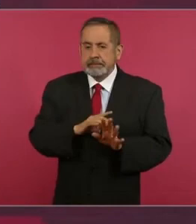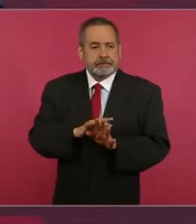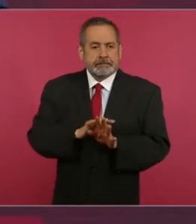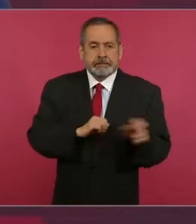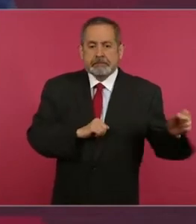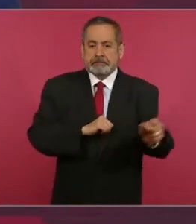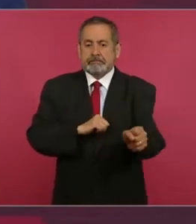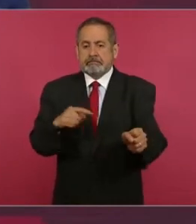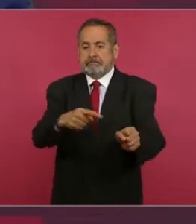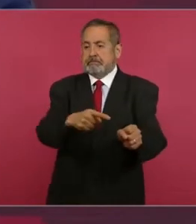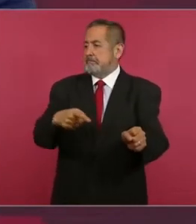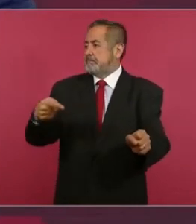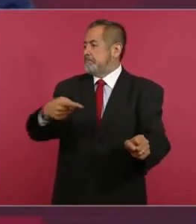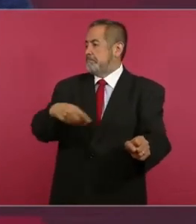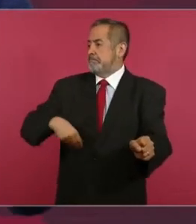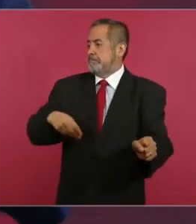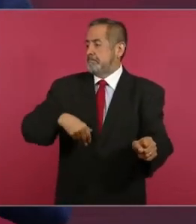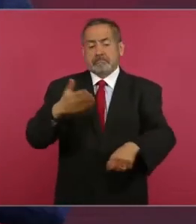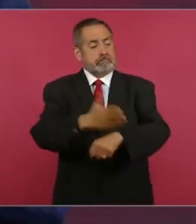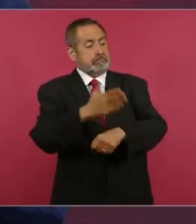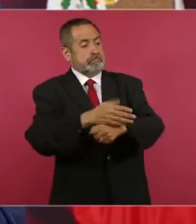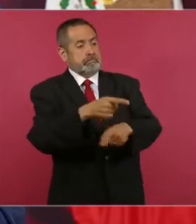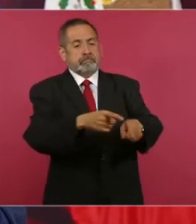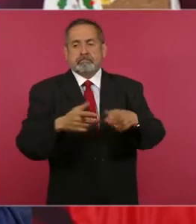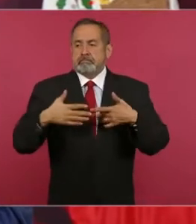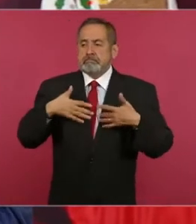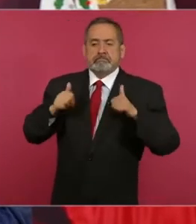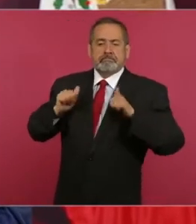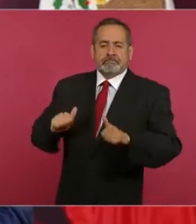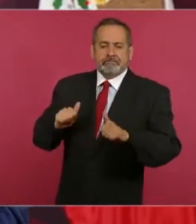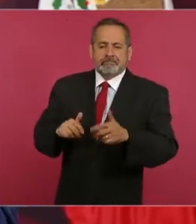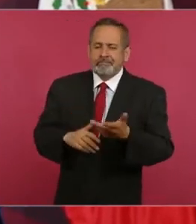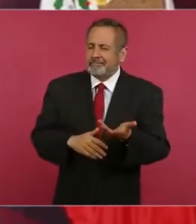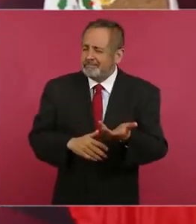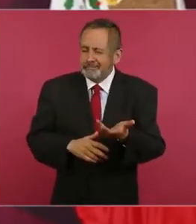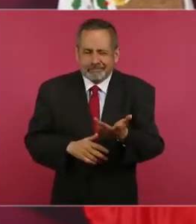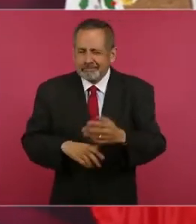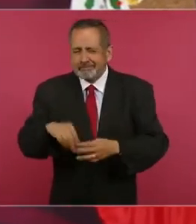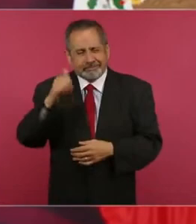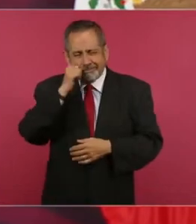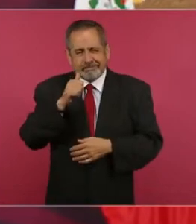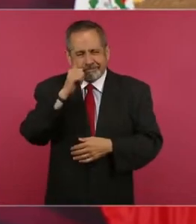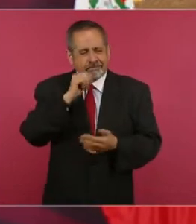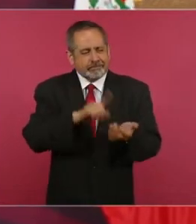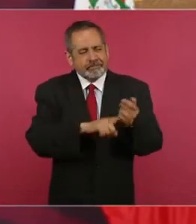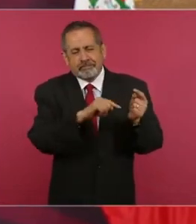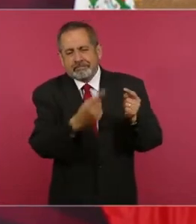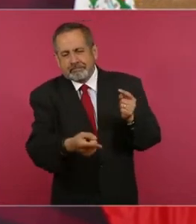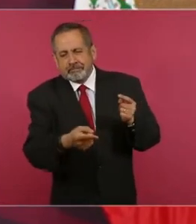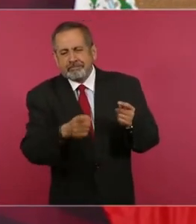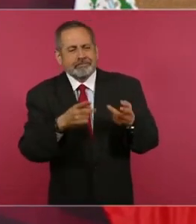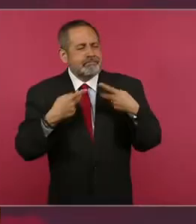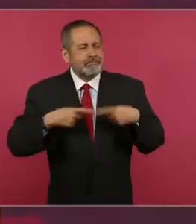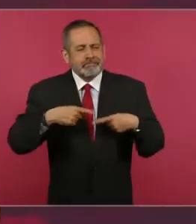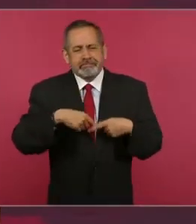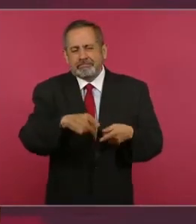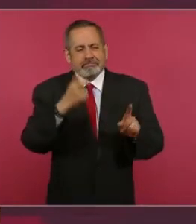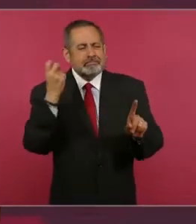pagan los platos rotos son los de abajo,